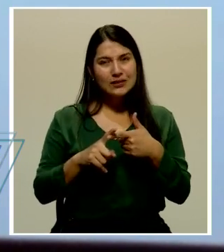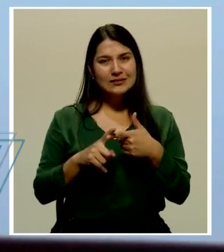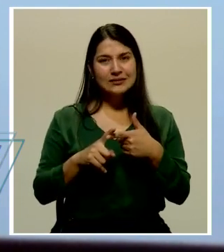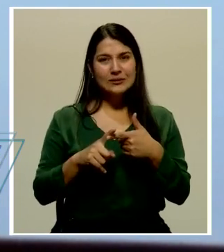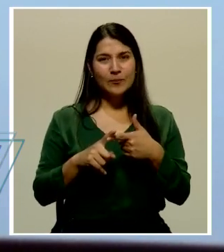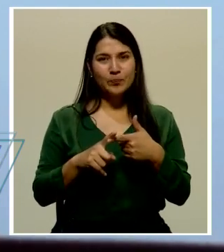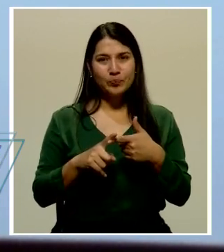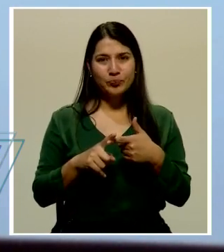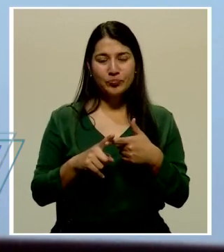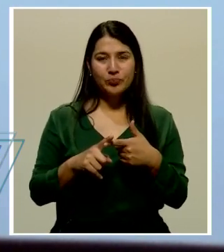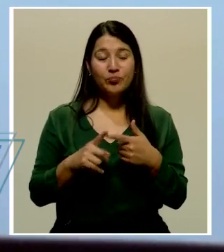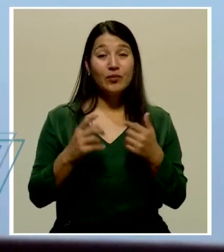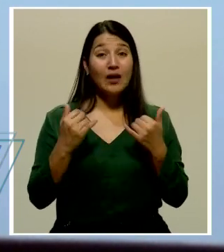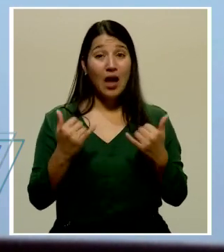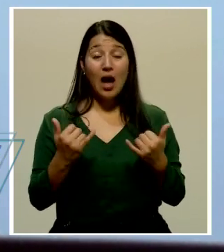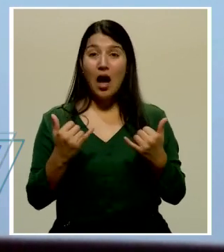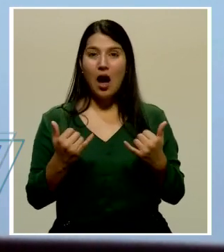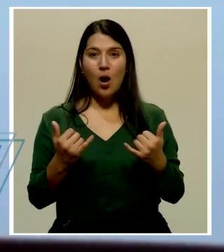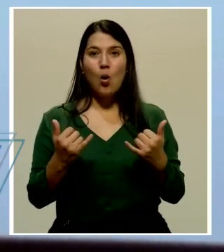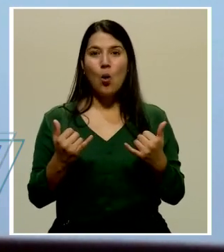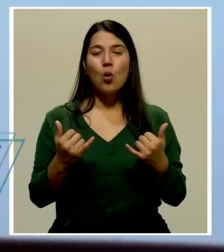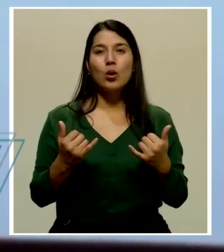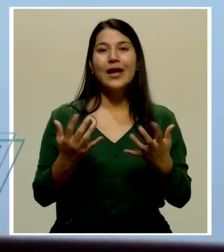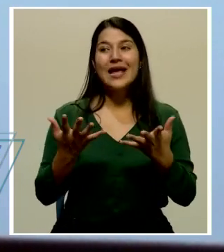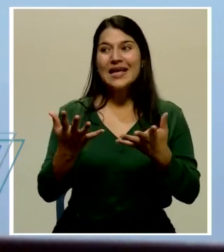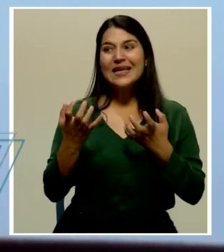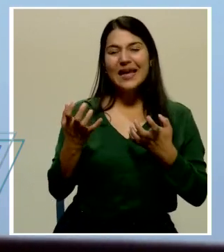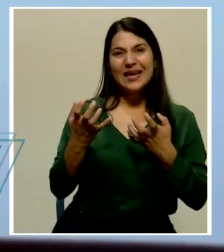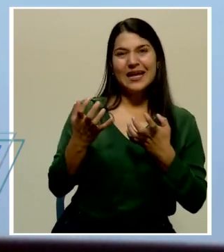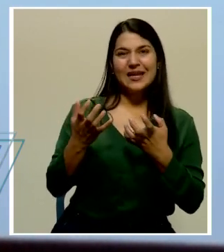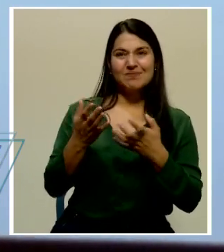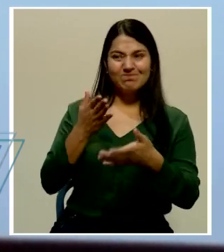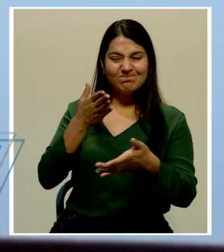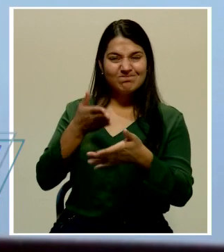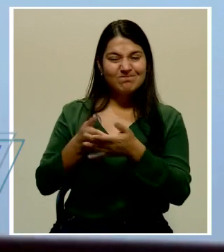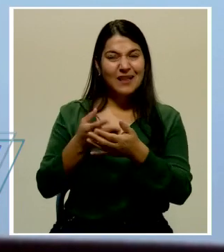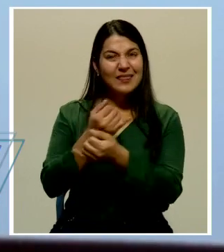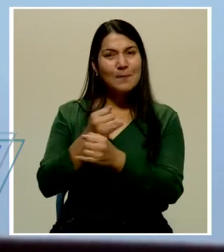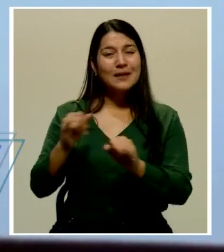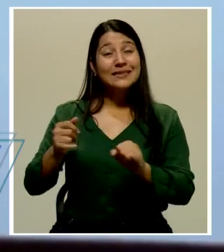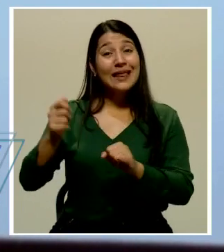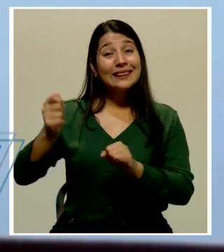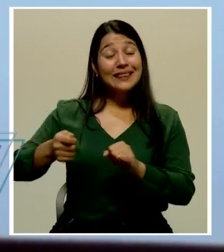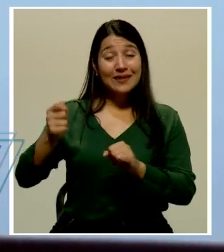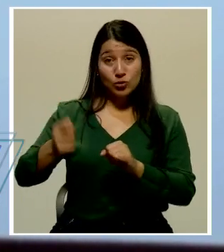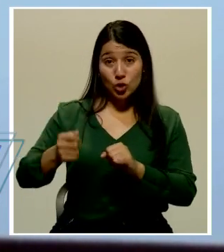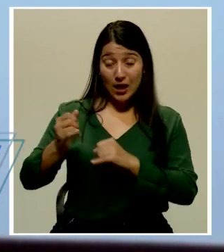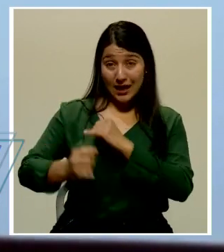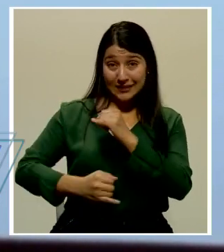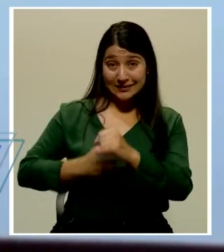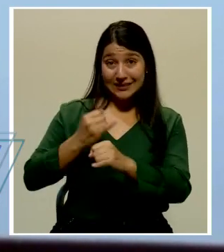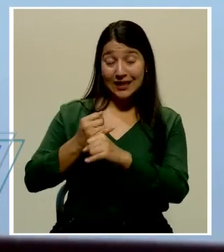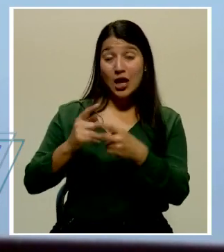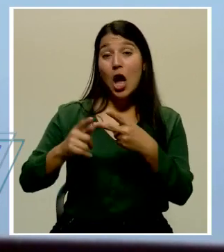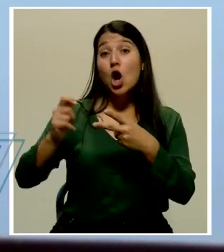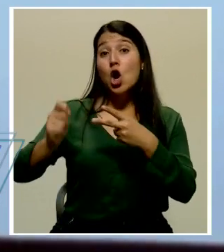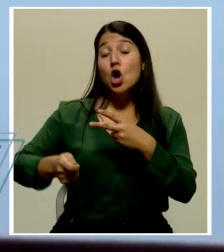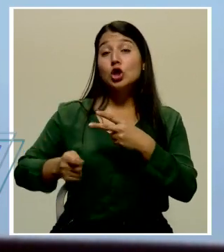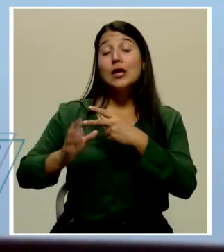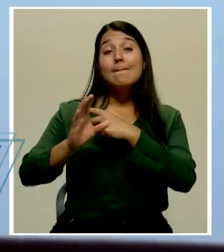la independencia de los tribunales internacionales y específicamente de la Corte Penal Internacional,